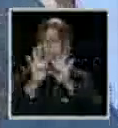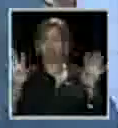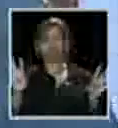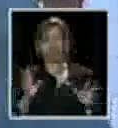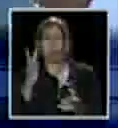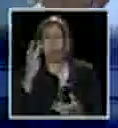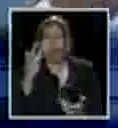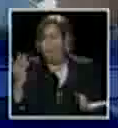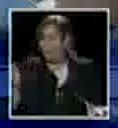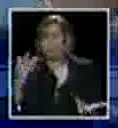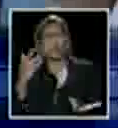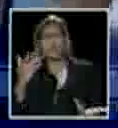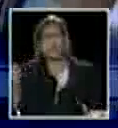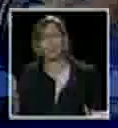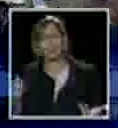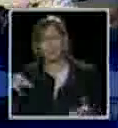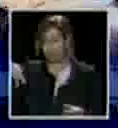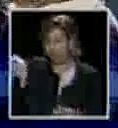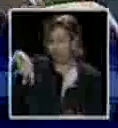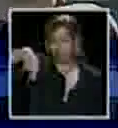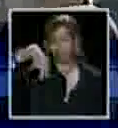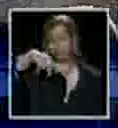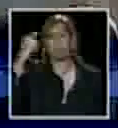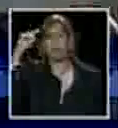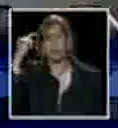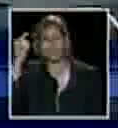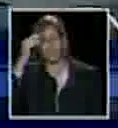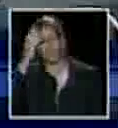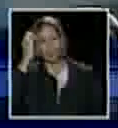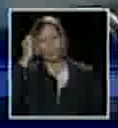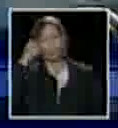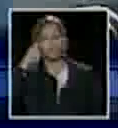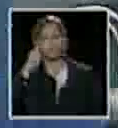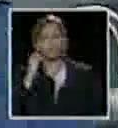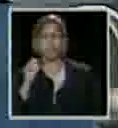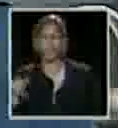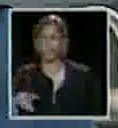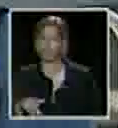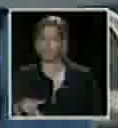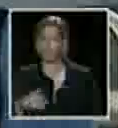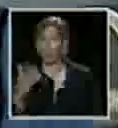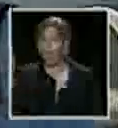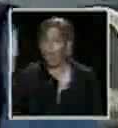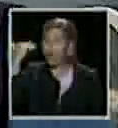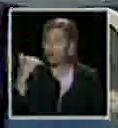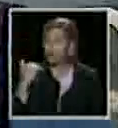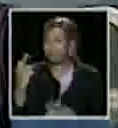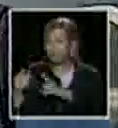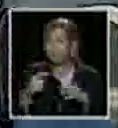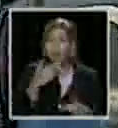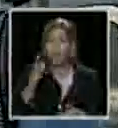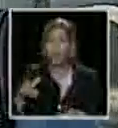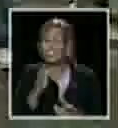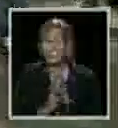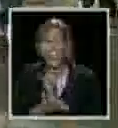siquiera hay espacio para que uno camina por este sector. Si eso ha sido un trayectorio malo en el pasado, estamos diciendo que